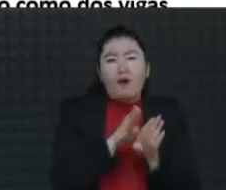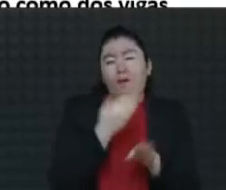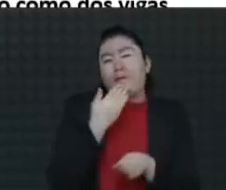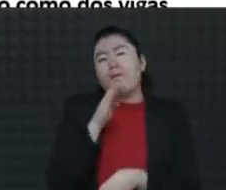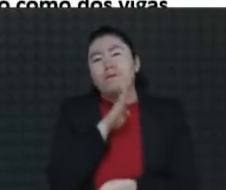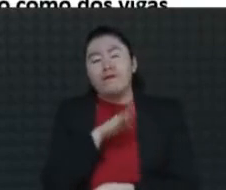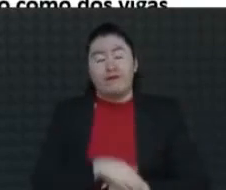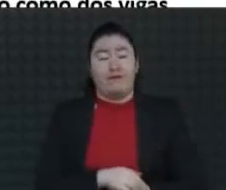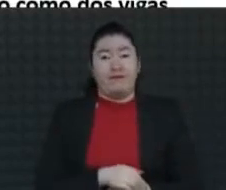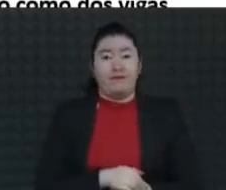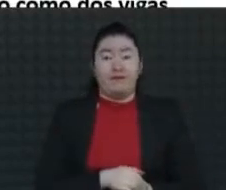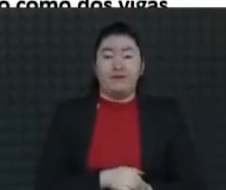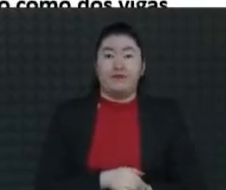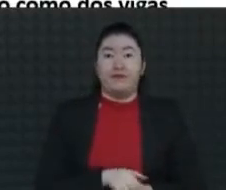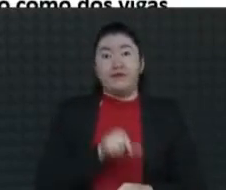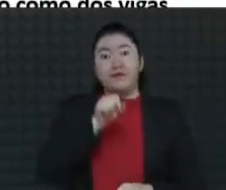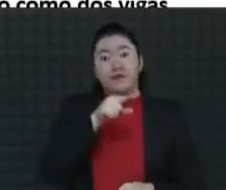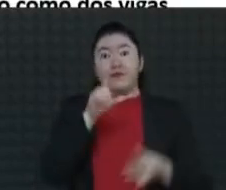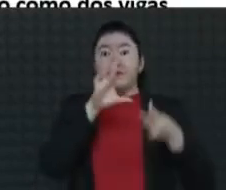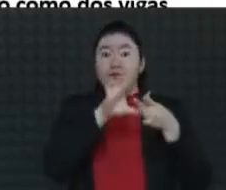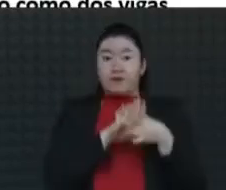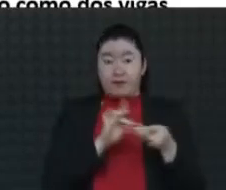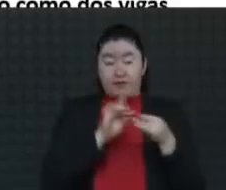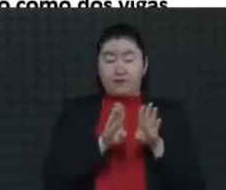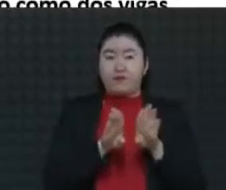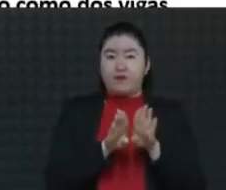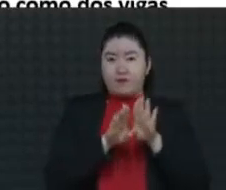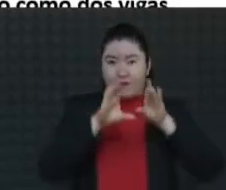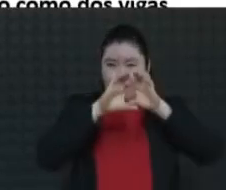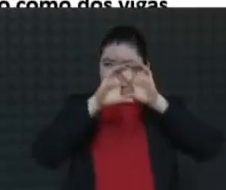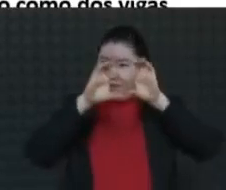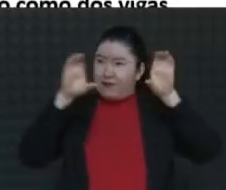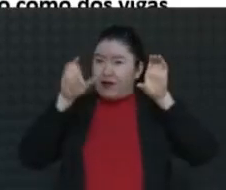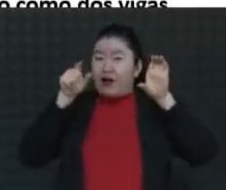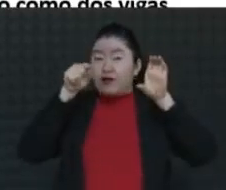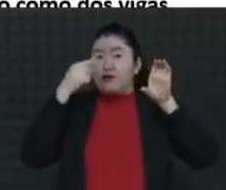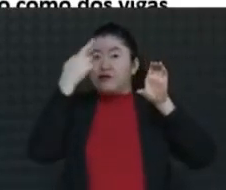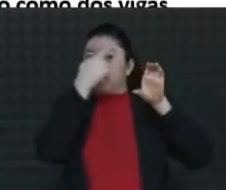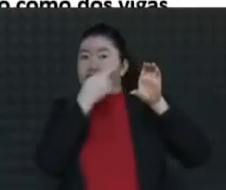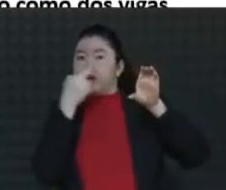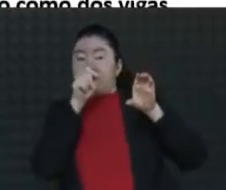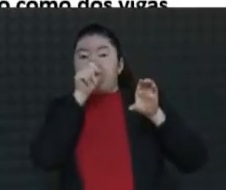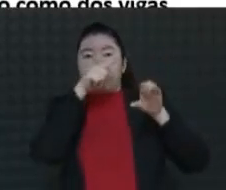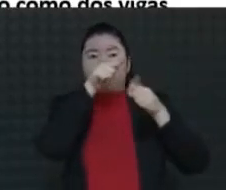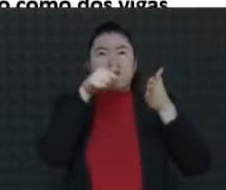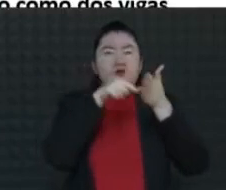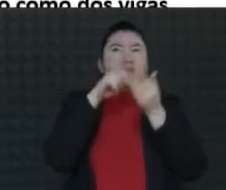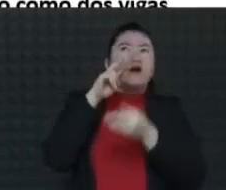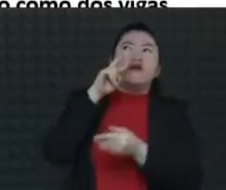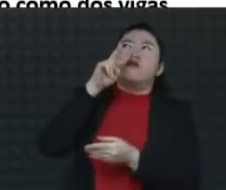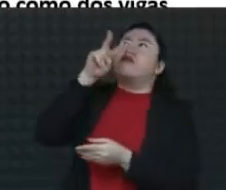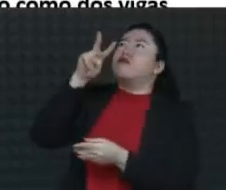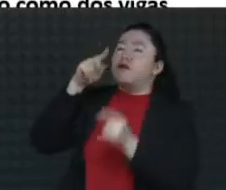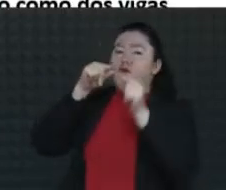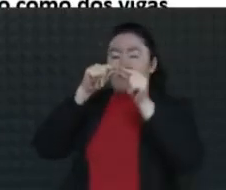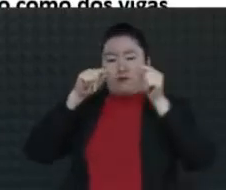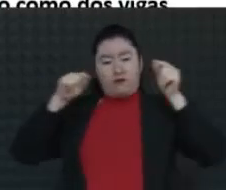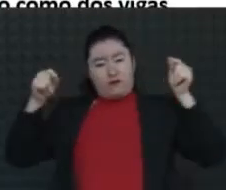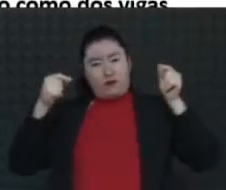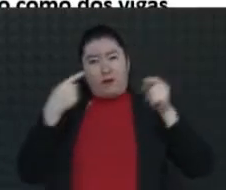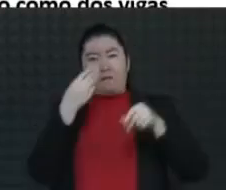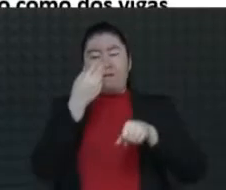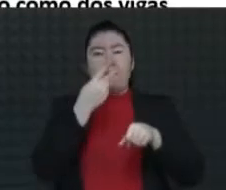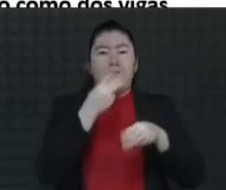de tensión se basaron en la descripción geométrica del tramo elevado. En las observaciones del sitio se midieron las propiedades de